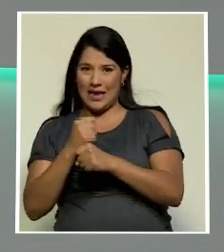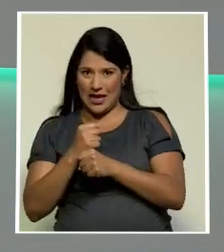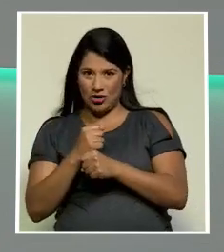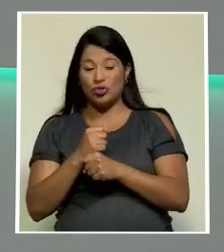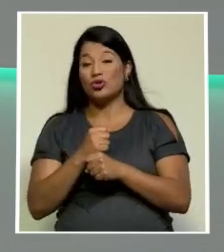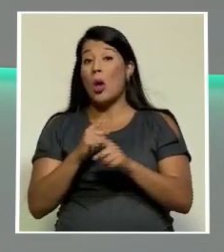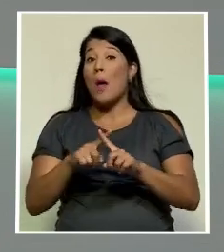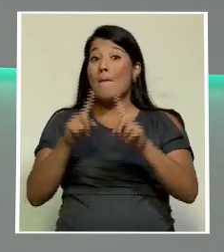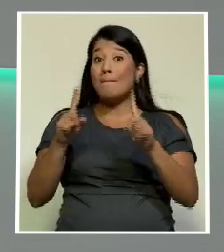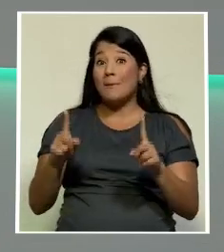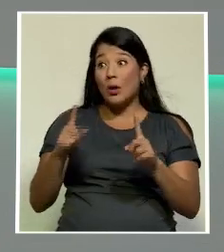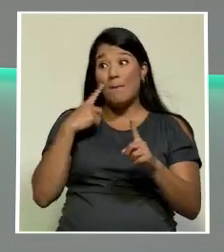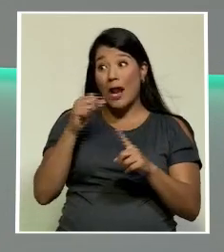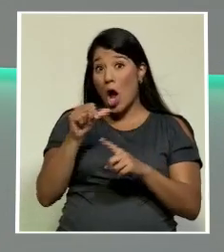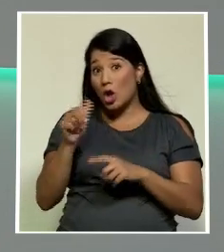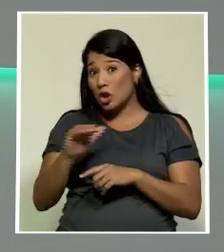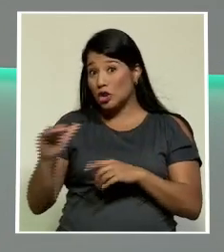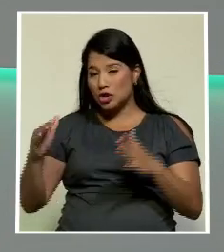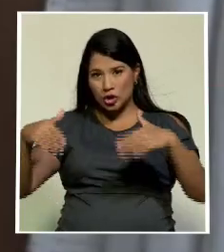de inmunización.